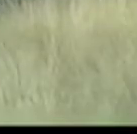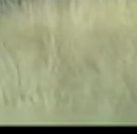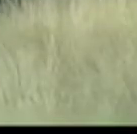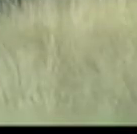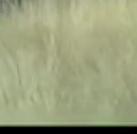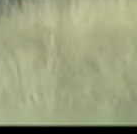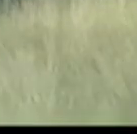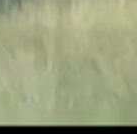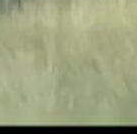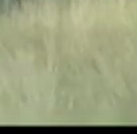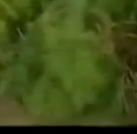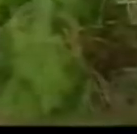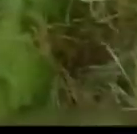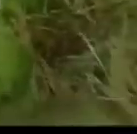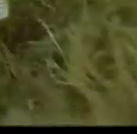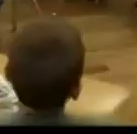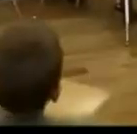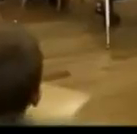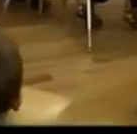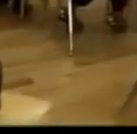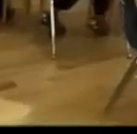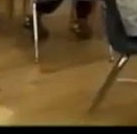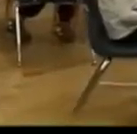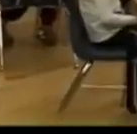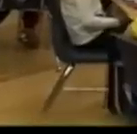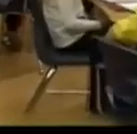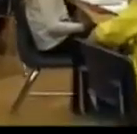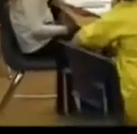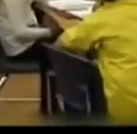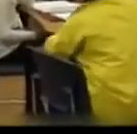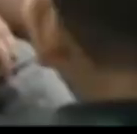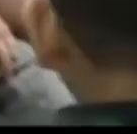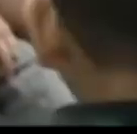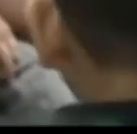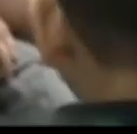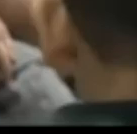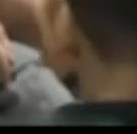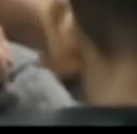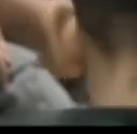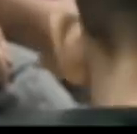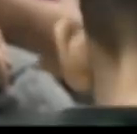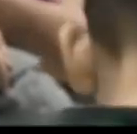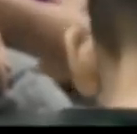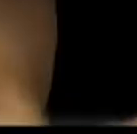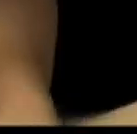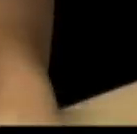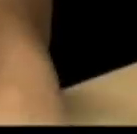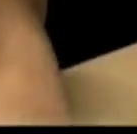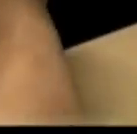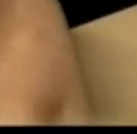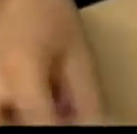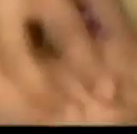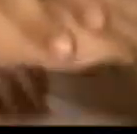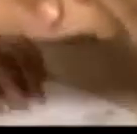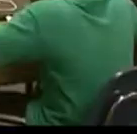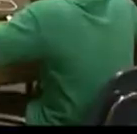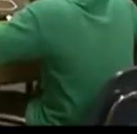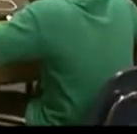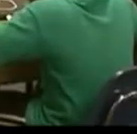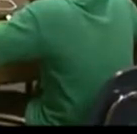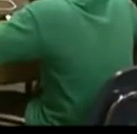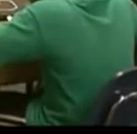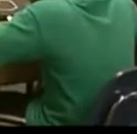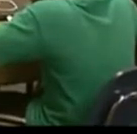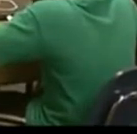mil estudiantes eran migrantes ilegales, niños que, en muchos casos, no cuentan de inicio con las condiciones necesarias para